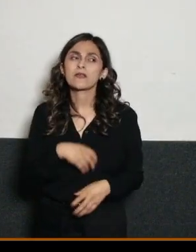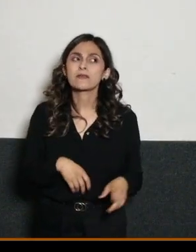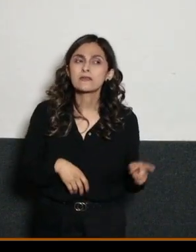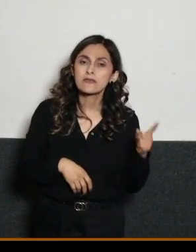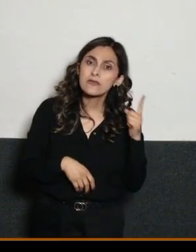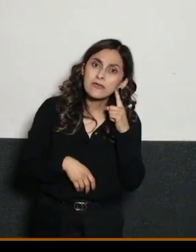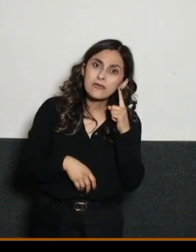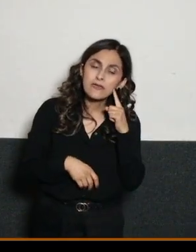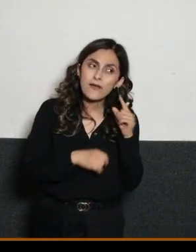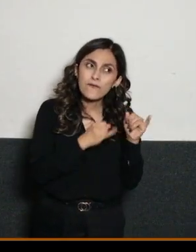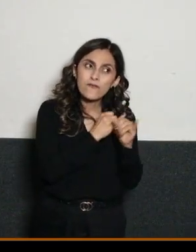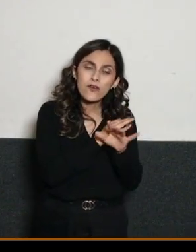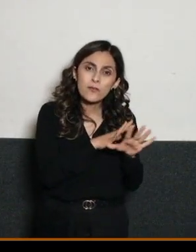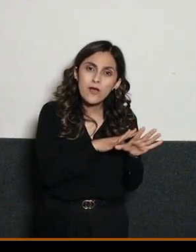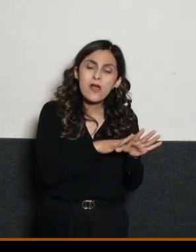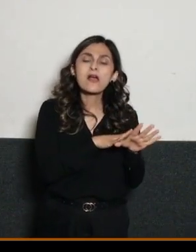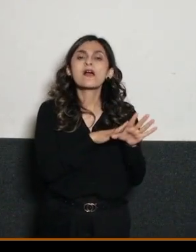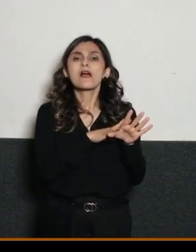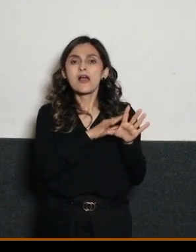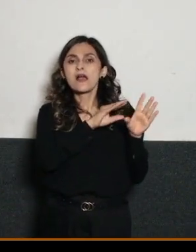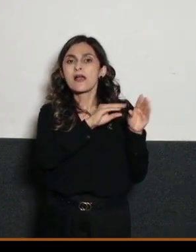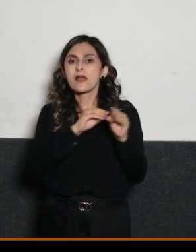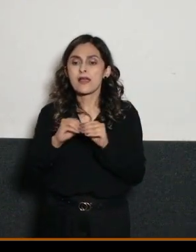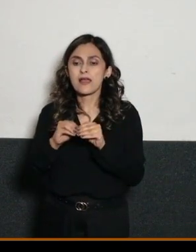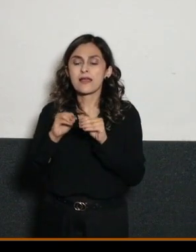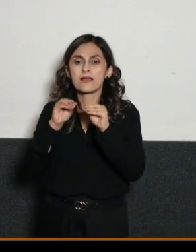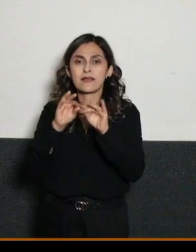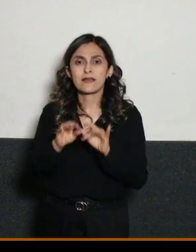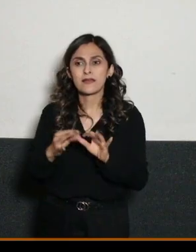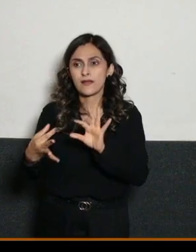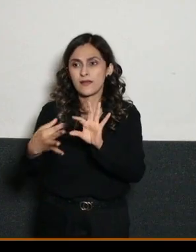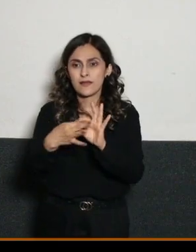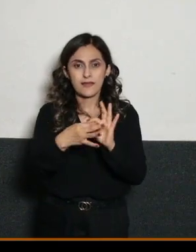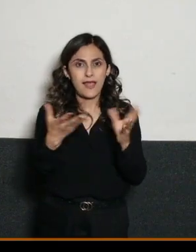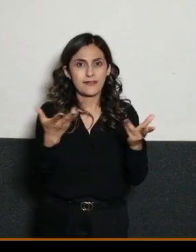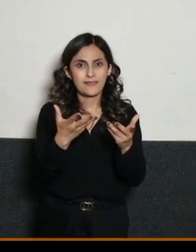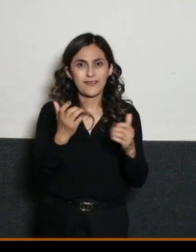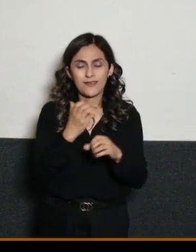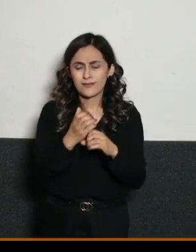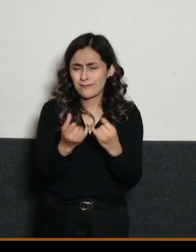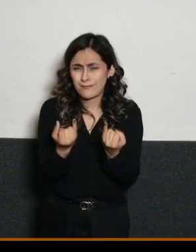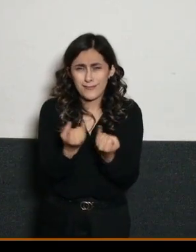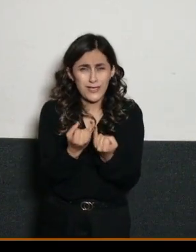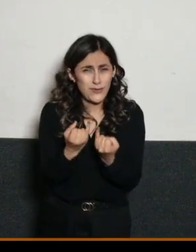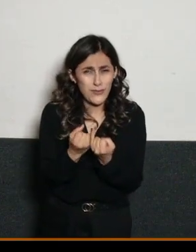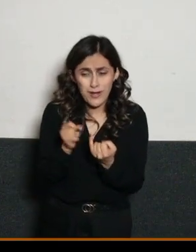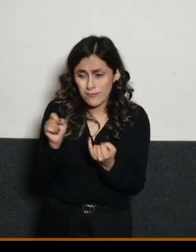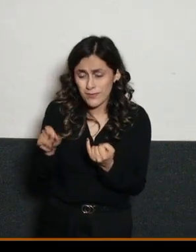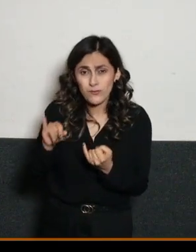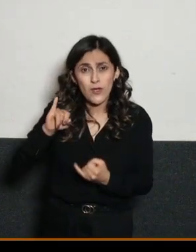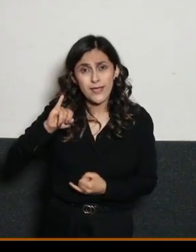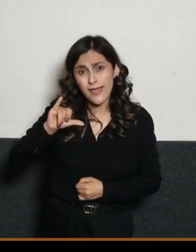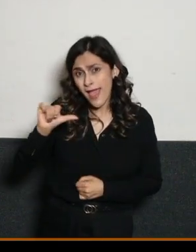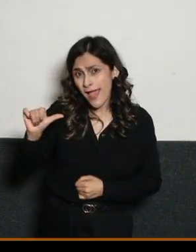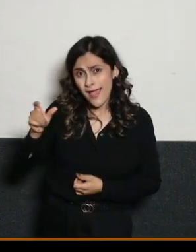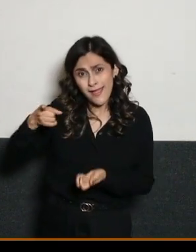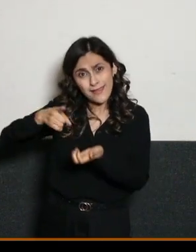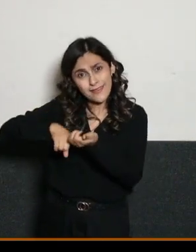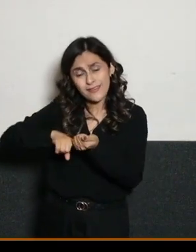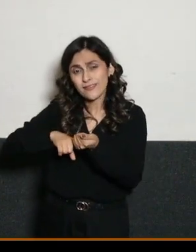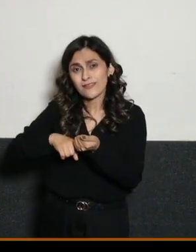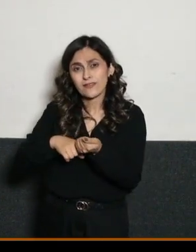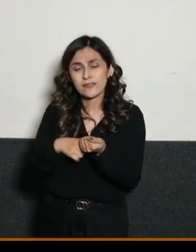alguien, se pueden conectar, organizar y hacer cosas. Lo mismo los sistemas de inteligencia artificial.